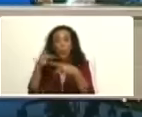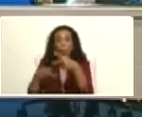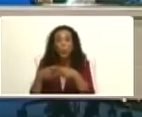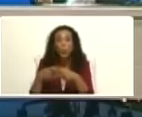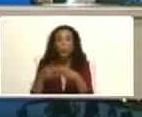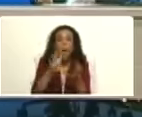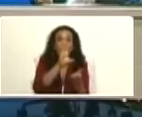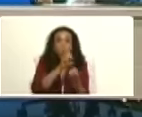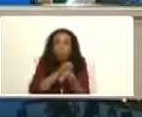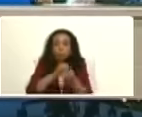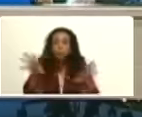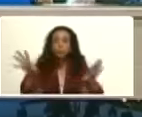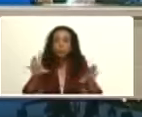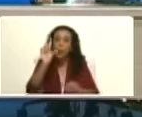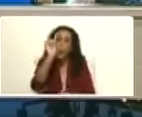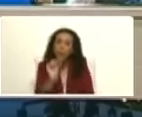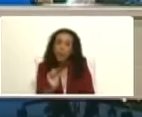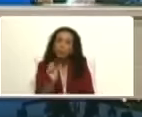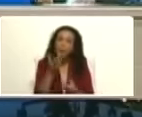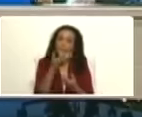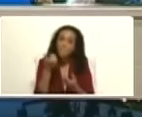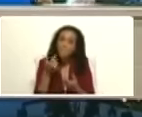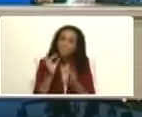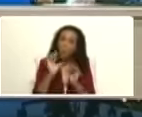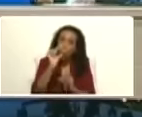se distribuye y se vende a buen precio.